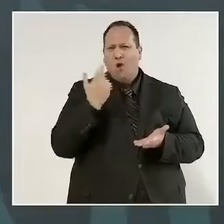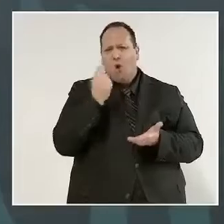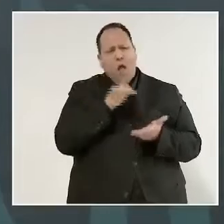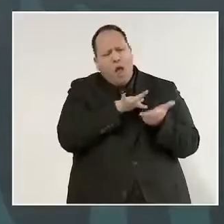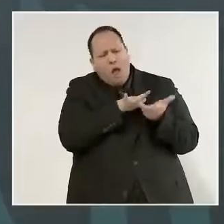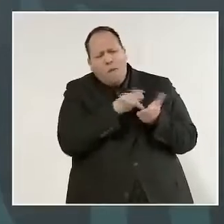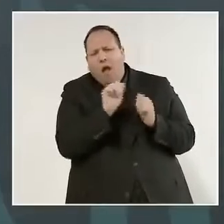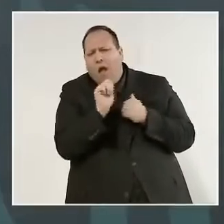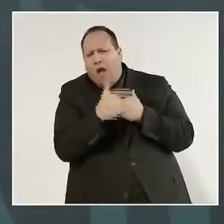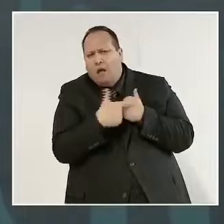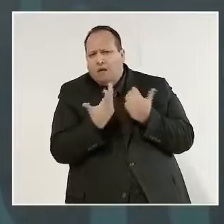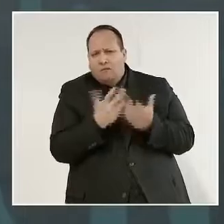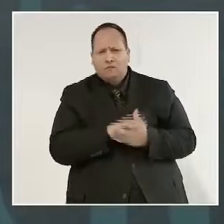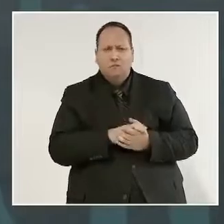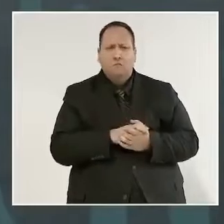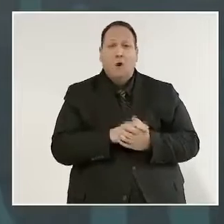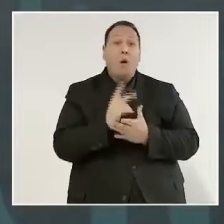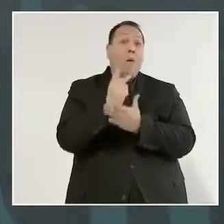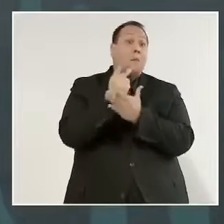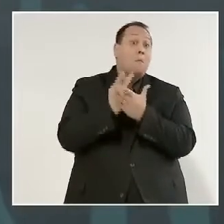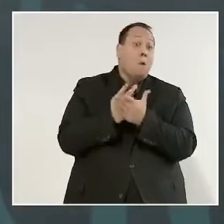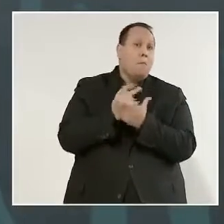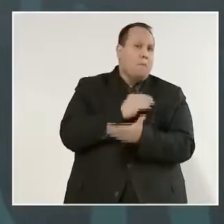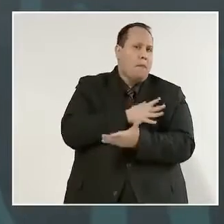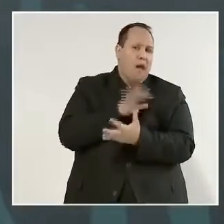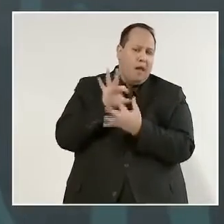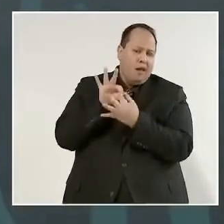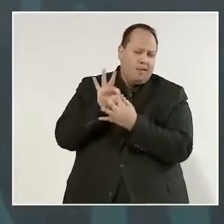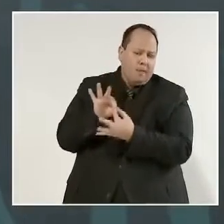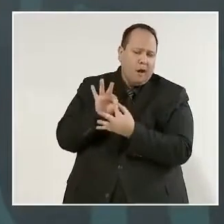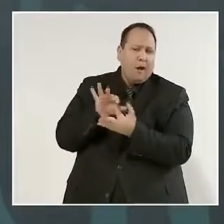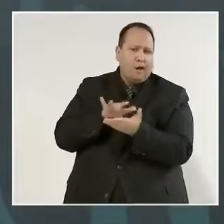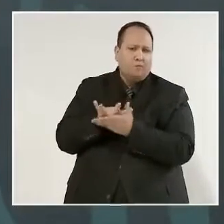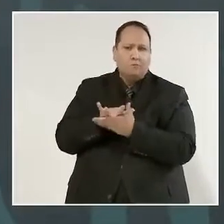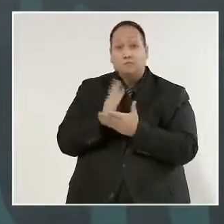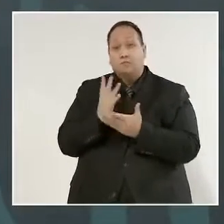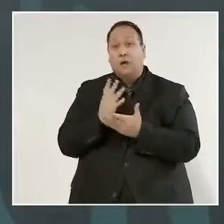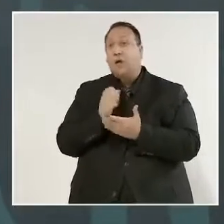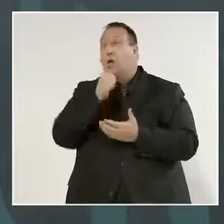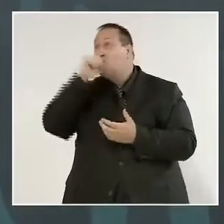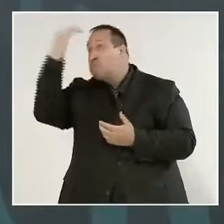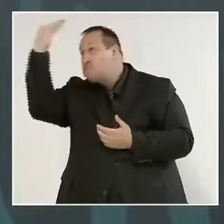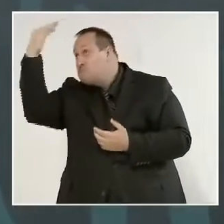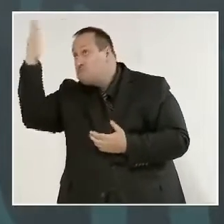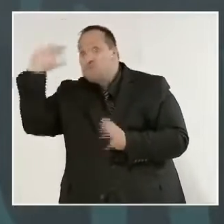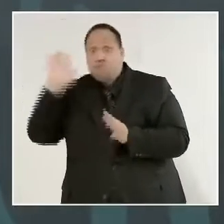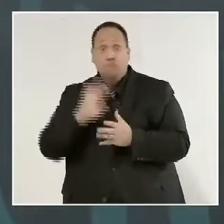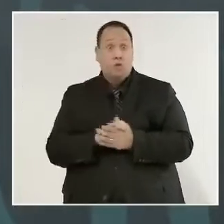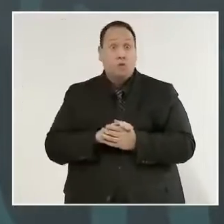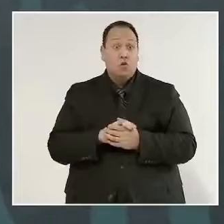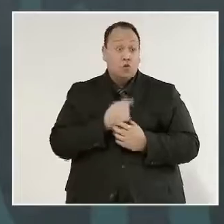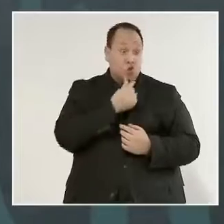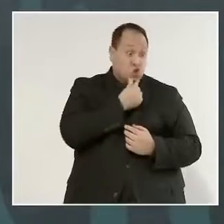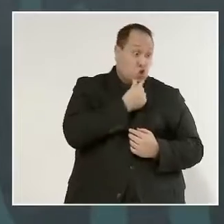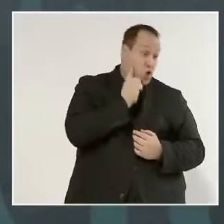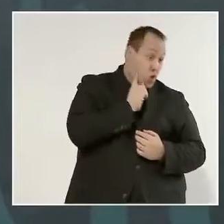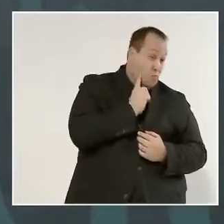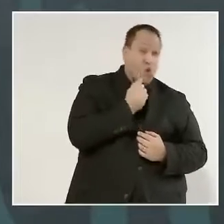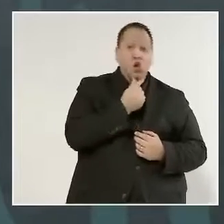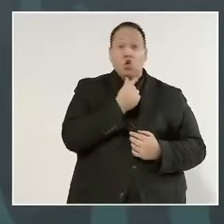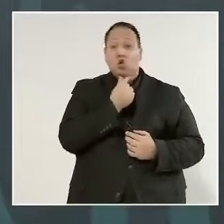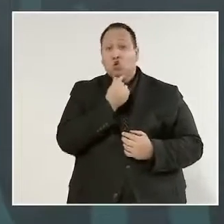apoyo, un programa de bienestar, ya sea un adulto mayor, una niña, un niño